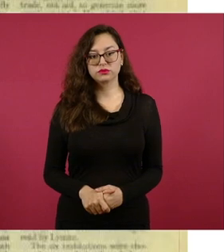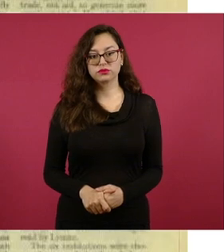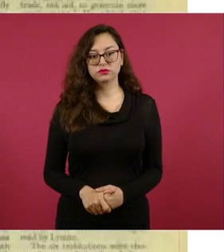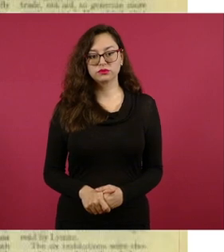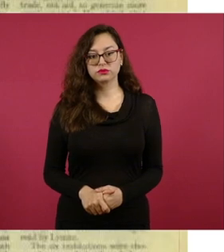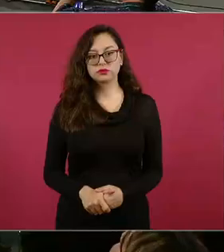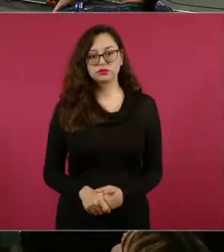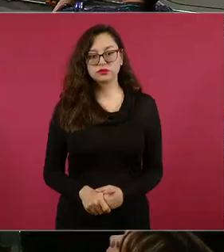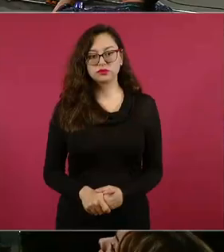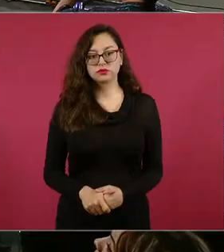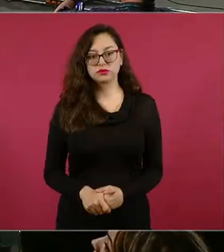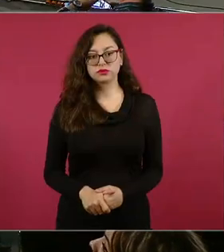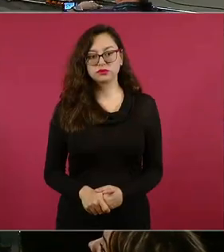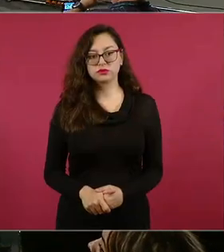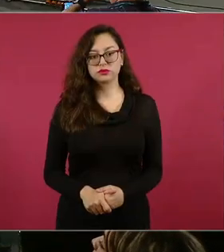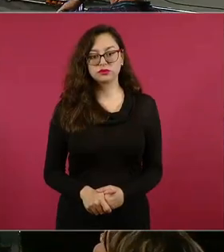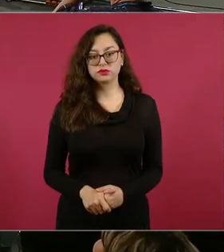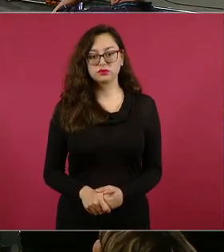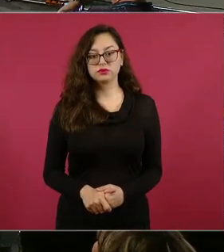Bolívar,